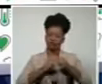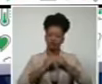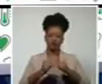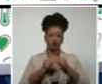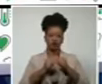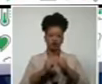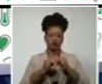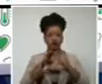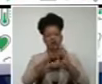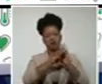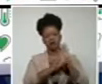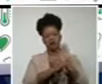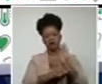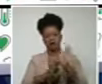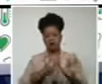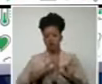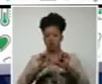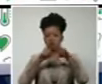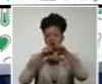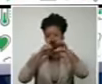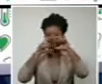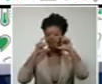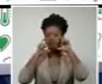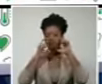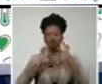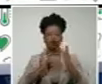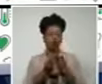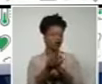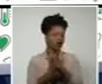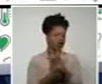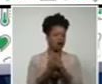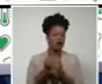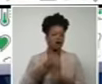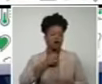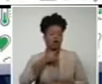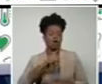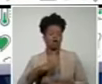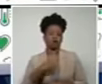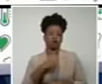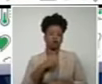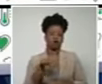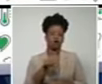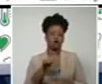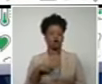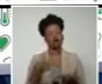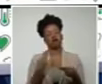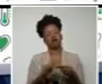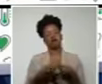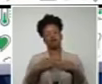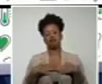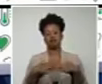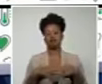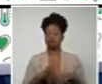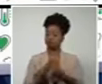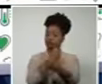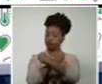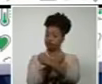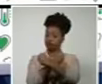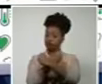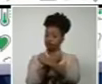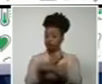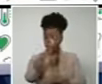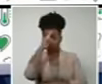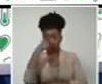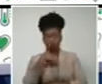medidas de restricción y de control, porque el exceso de confianza puede ser muy peligroso para todos. Si el doctor Durán lo dice, hágale